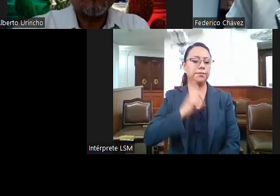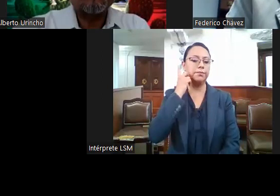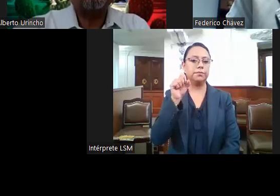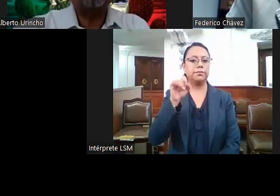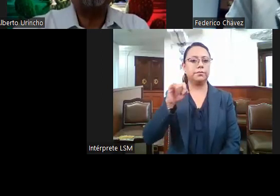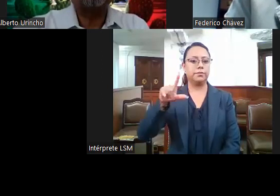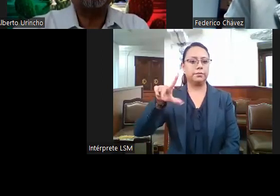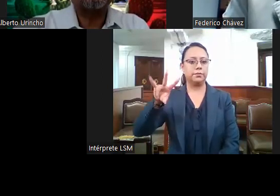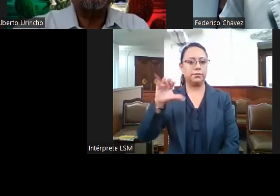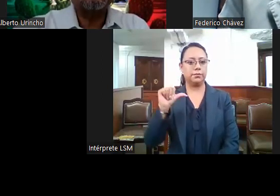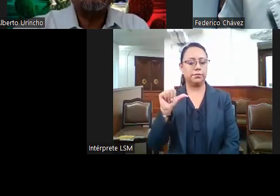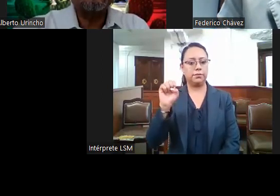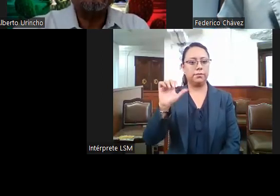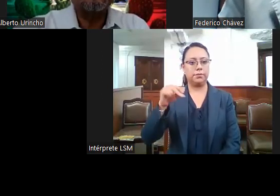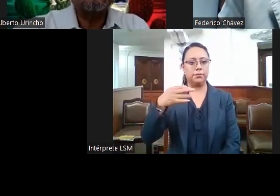Sánchez Barrios, no se ha conectado.